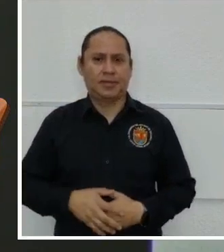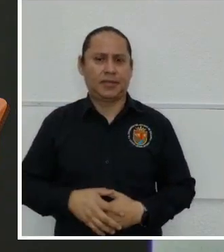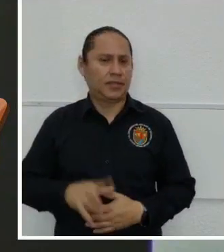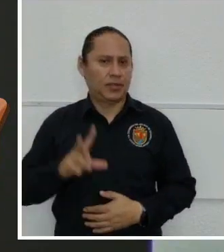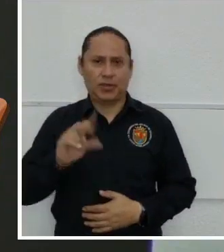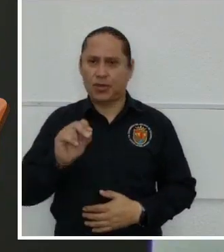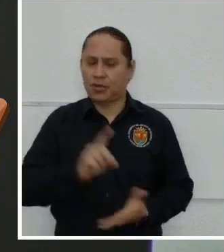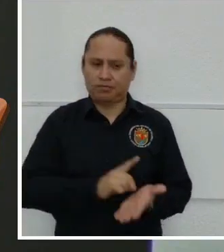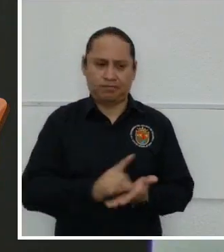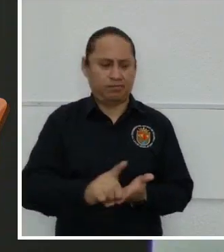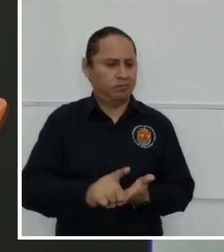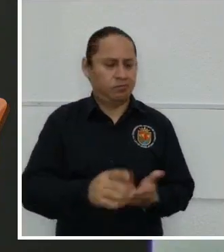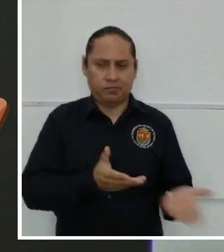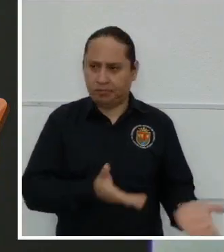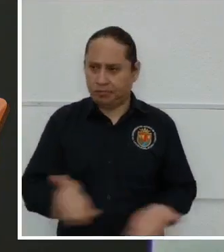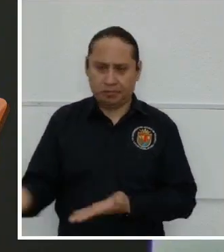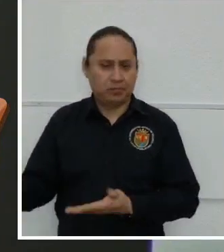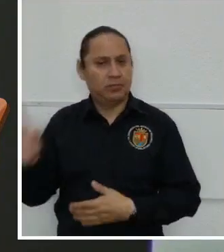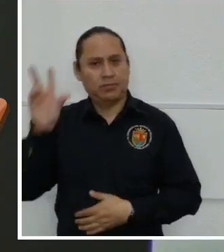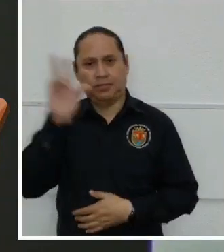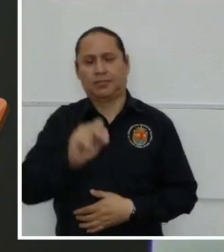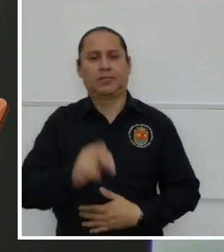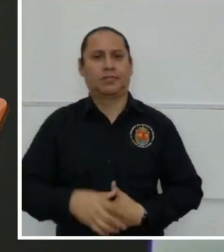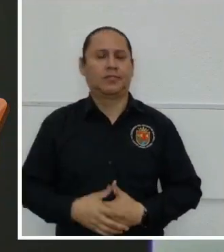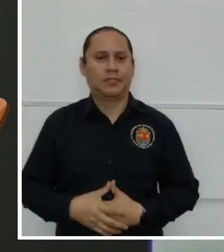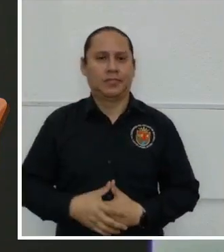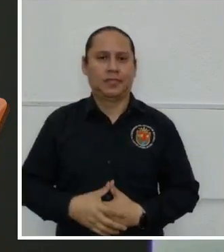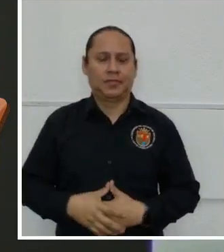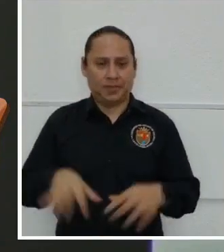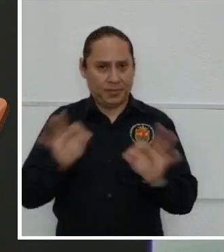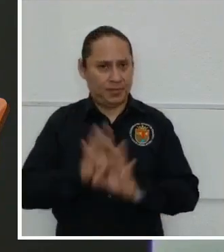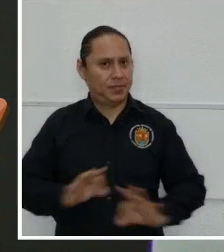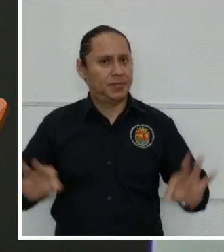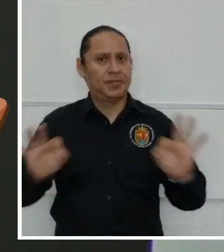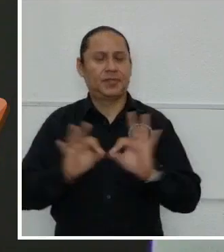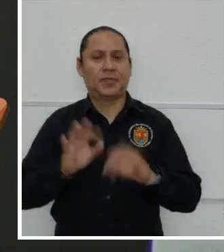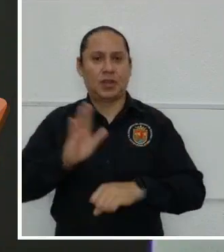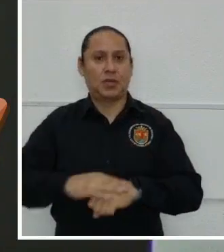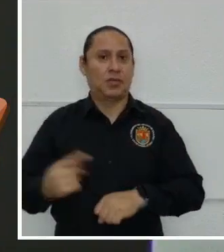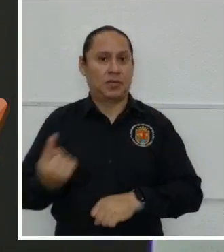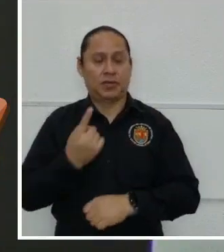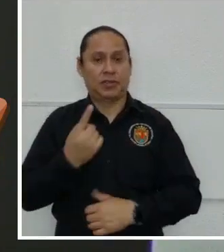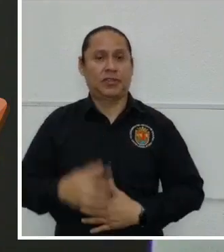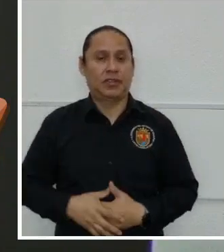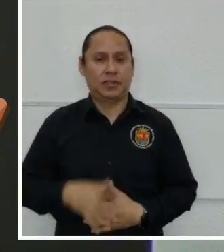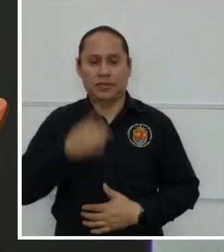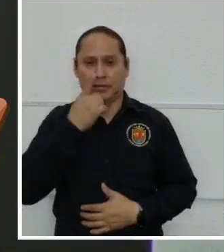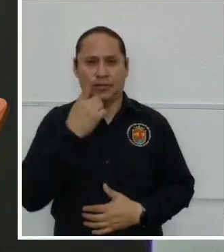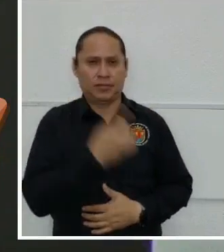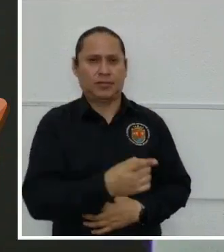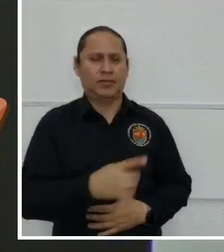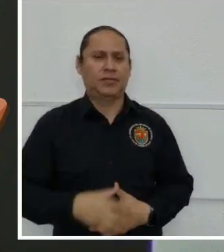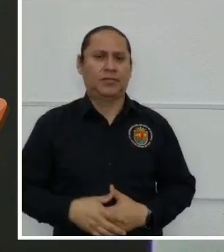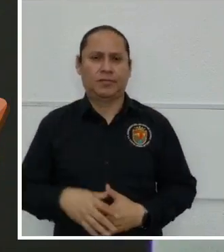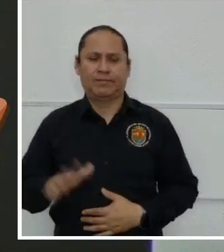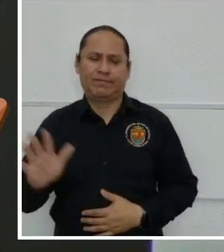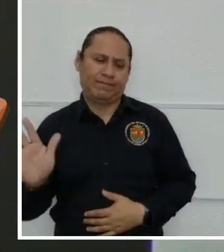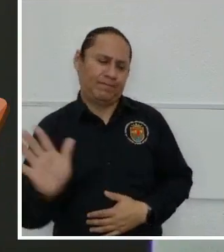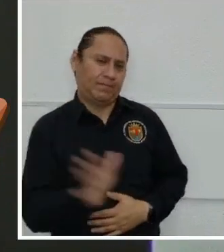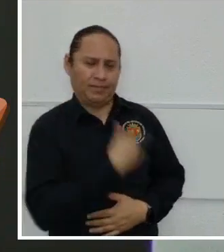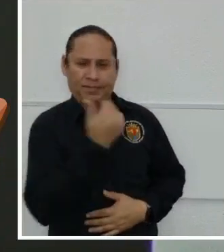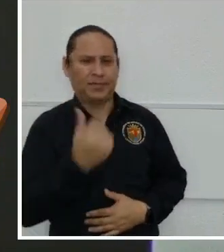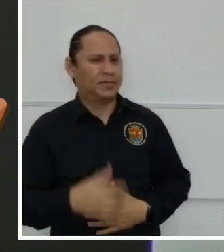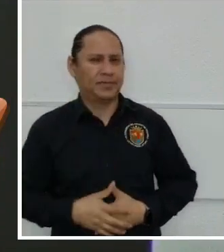negarles el derecho. Eso es importantísimo porque yo les decía, dejemos de